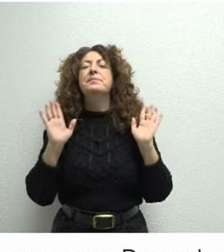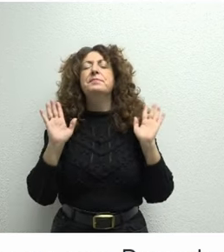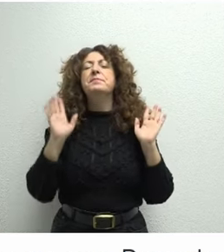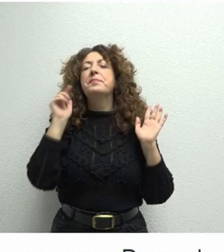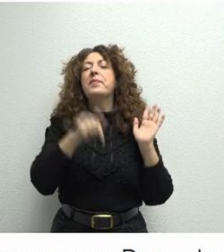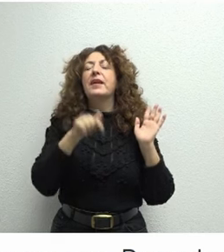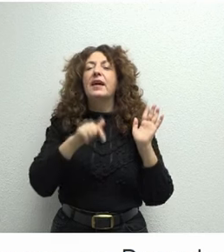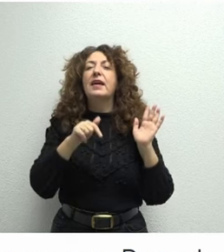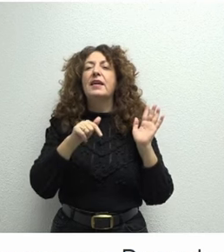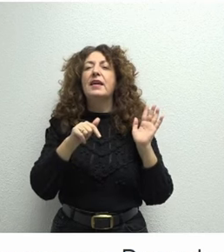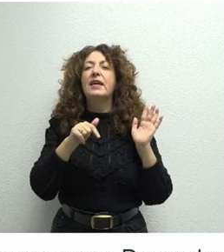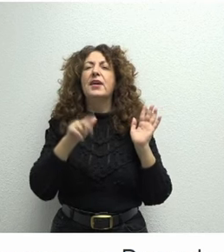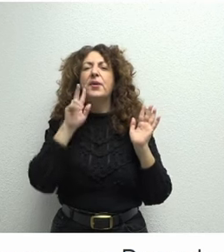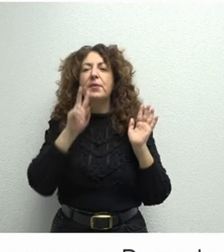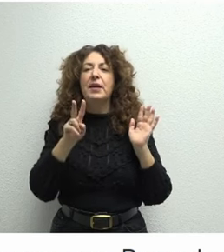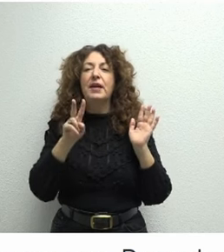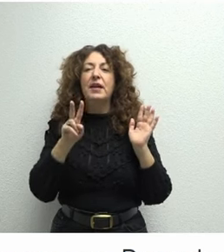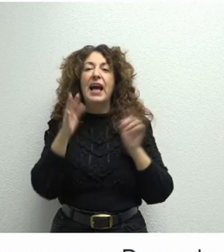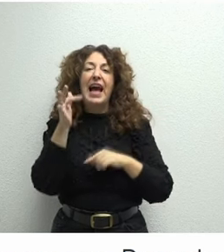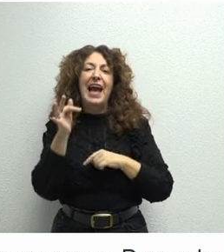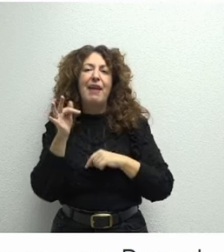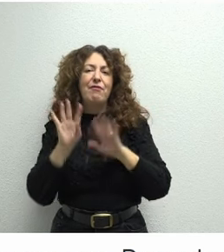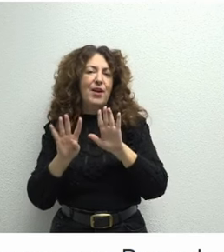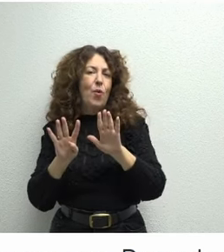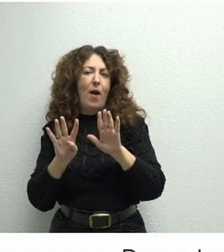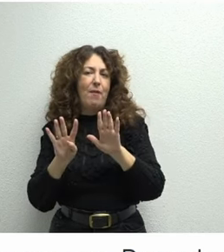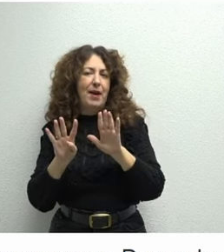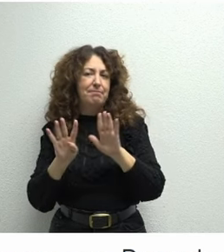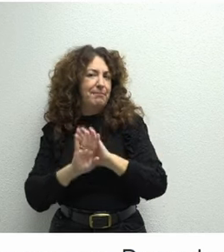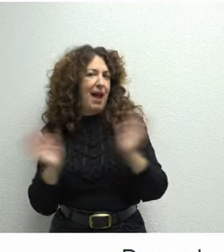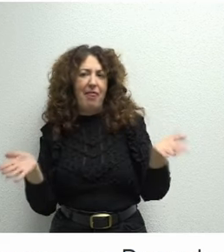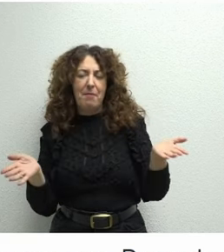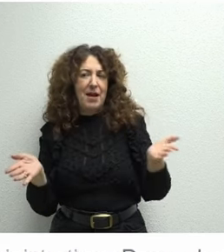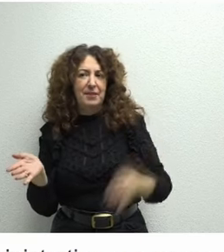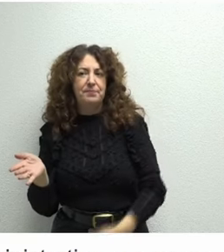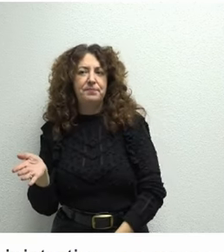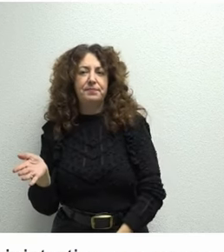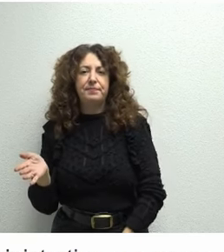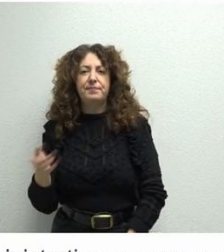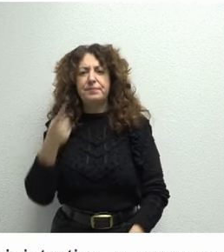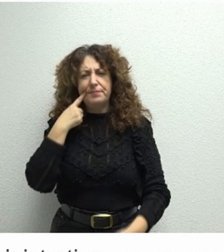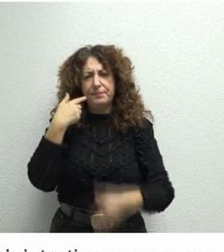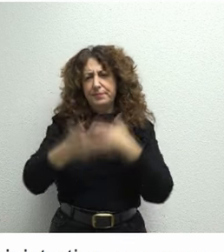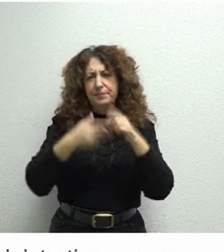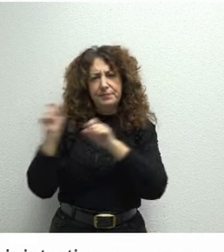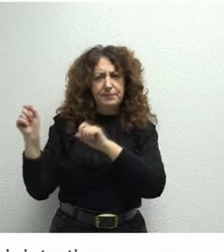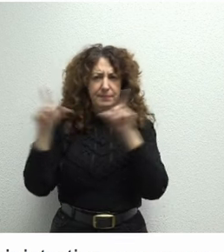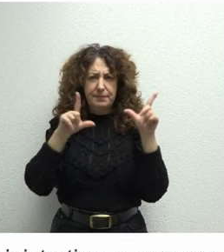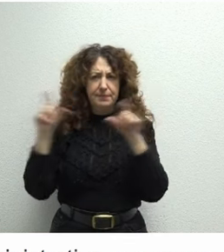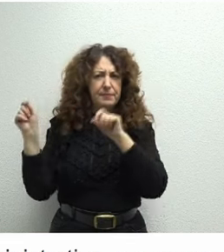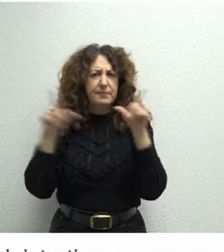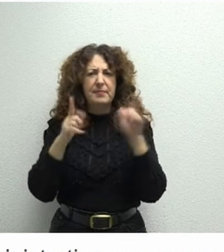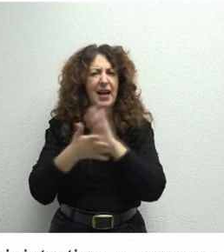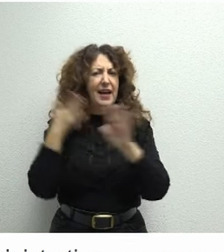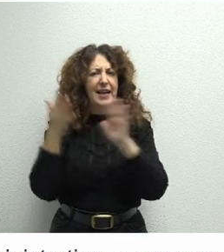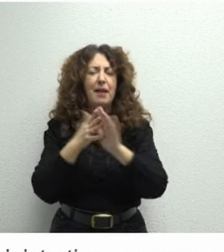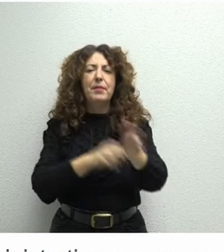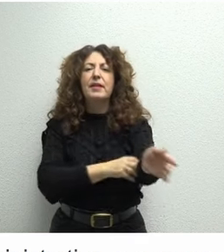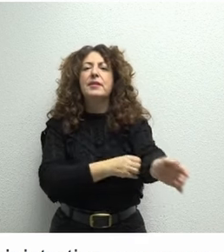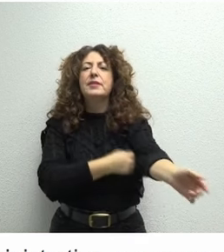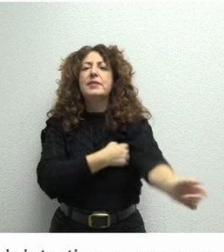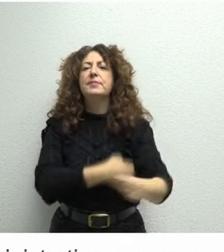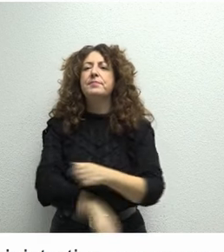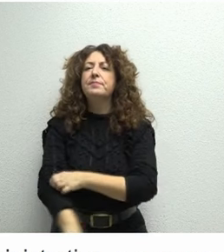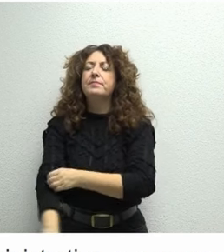desaparece se queda el f9 nada más bueno voy a pasar muy rápido eh La Isla ya